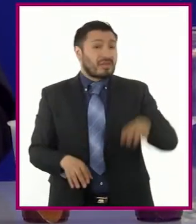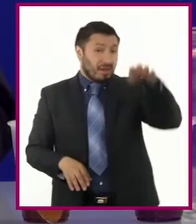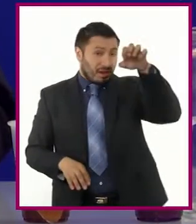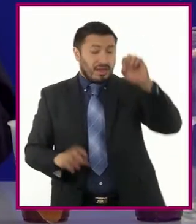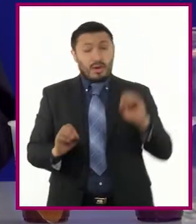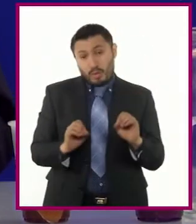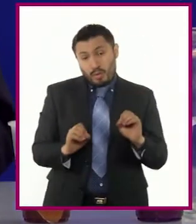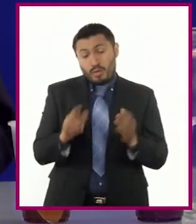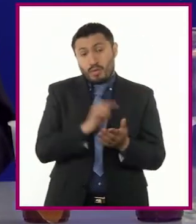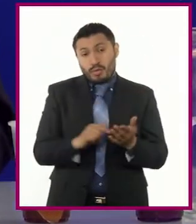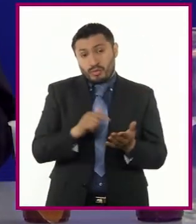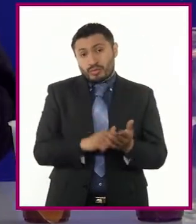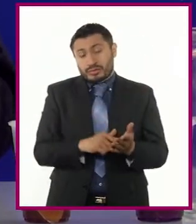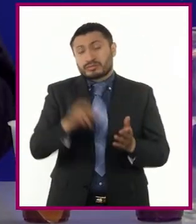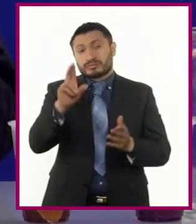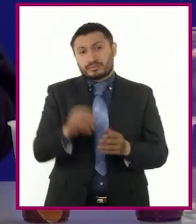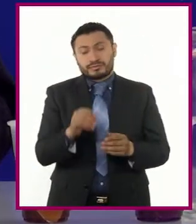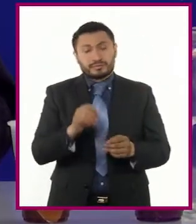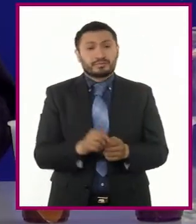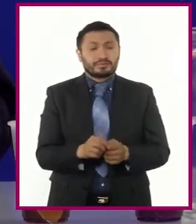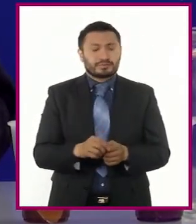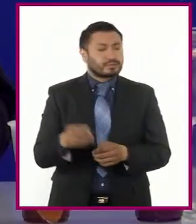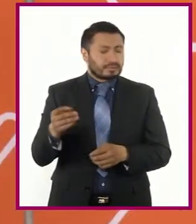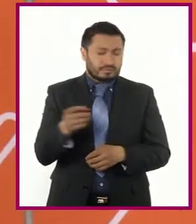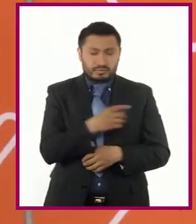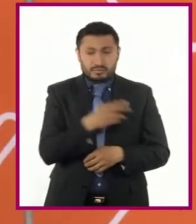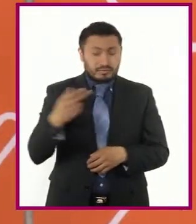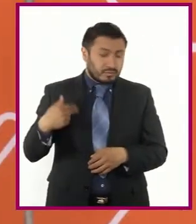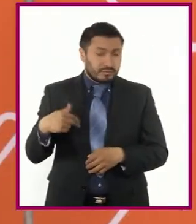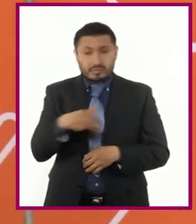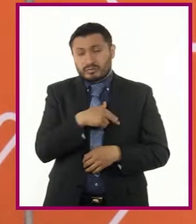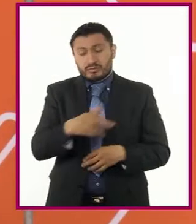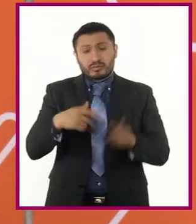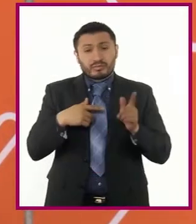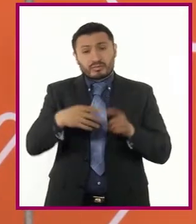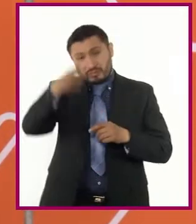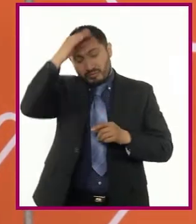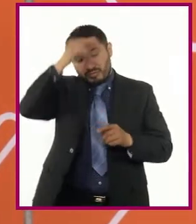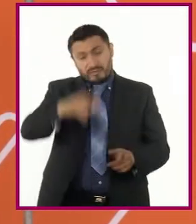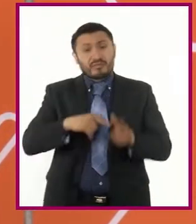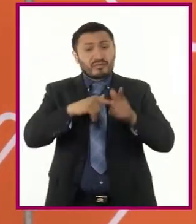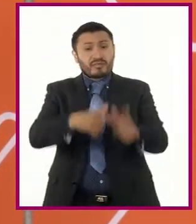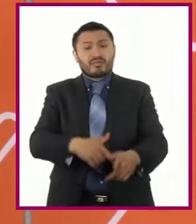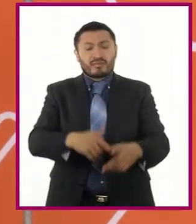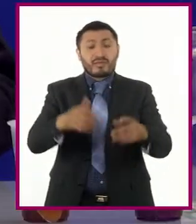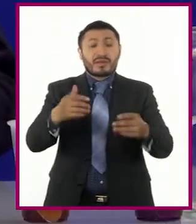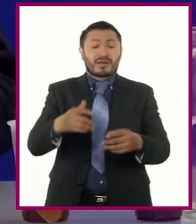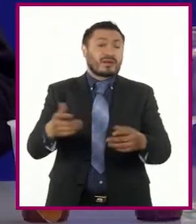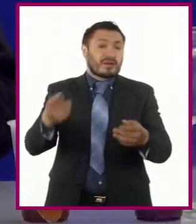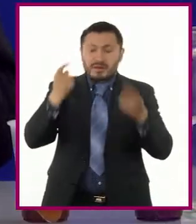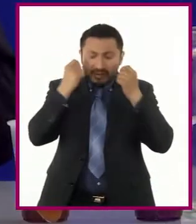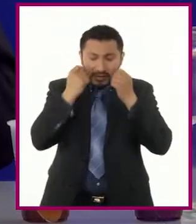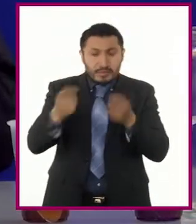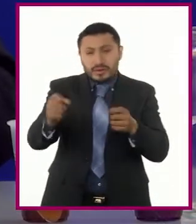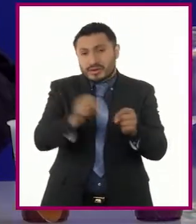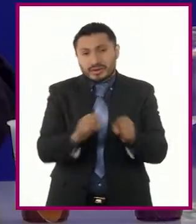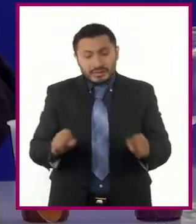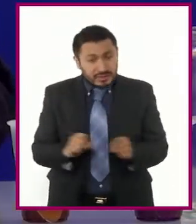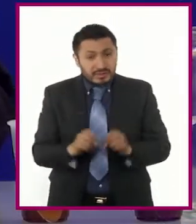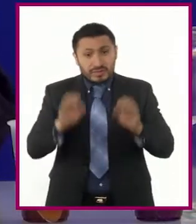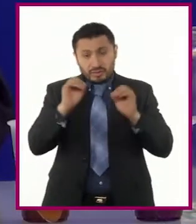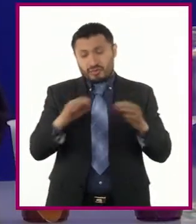de lugar. Uno sigue aprendiendo cosas nuevas aún fuera de las aulas o detrás de una computadora